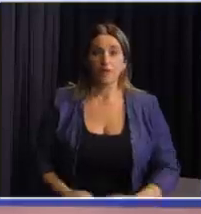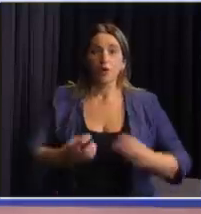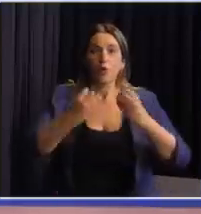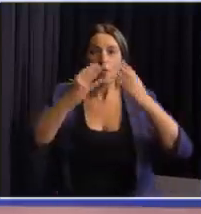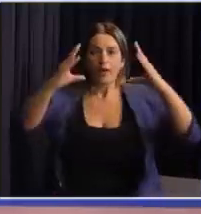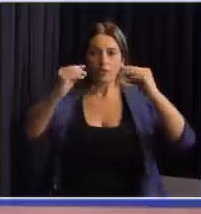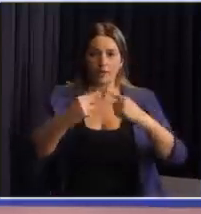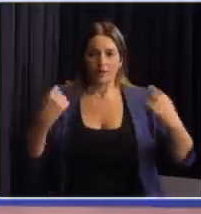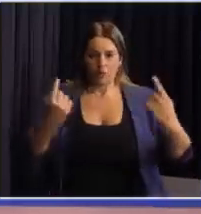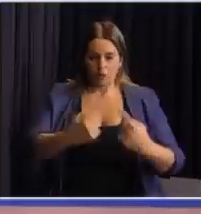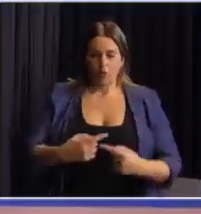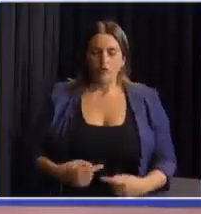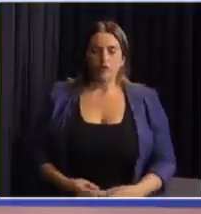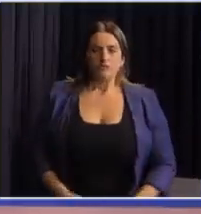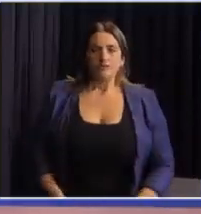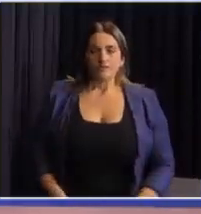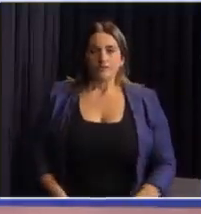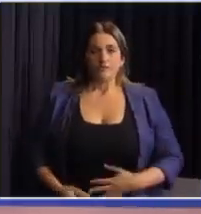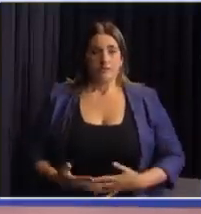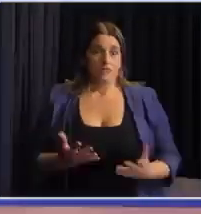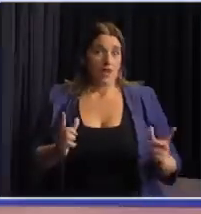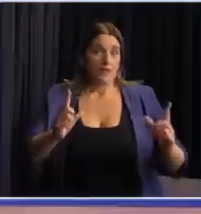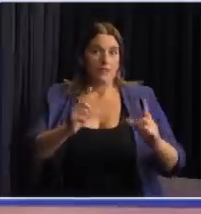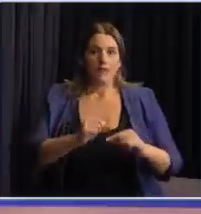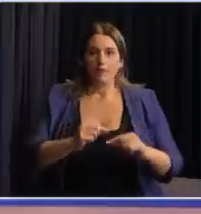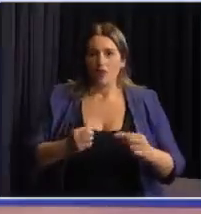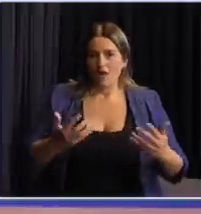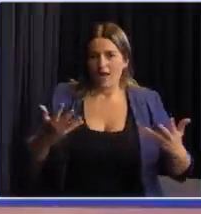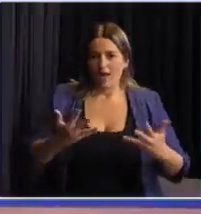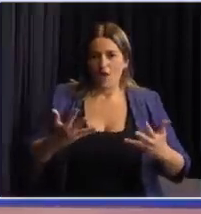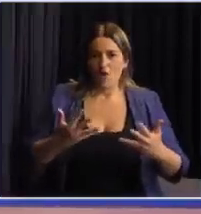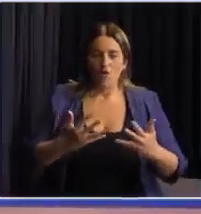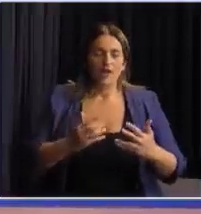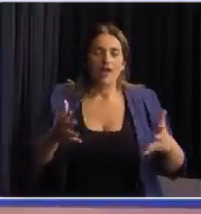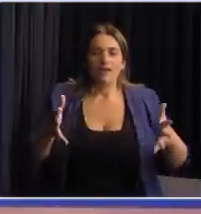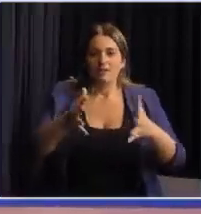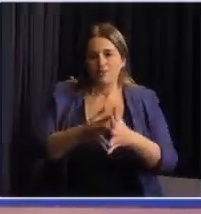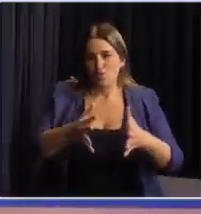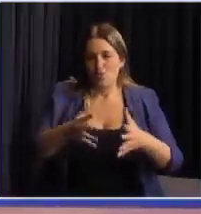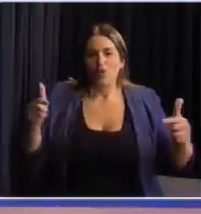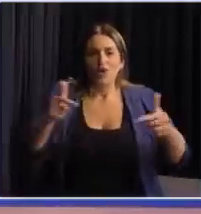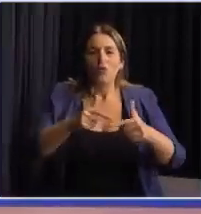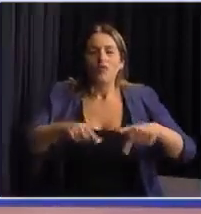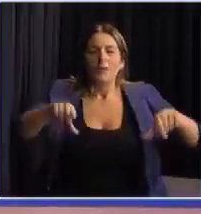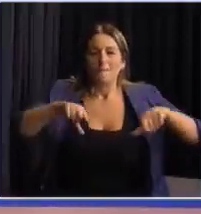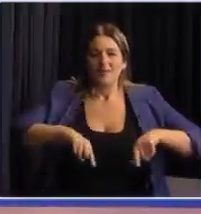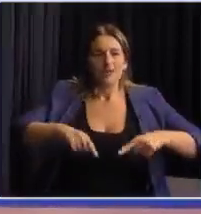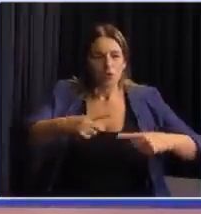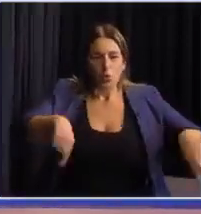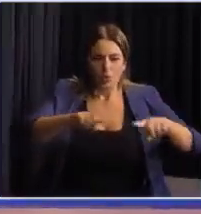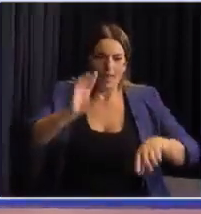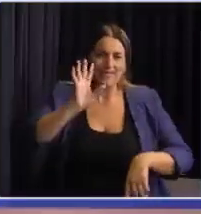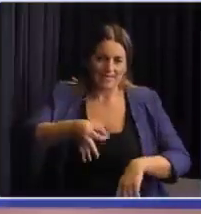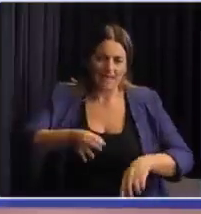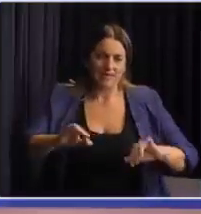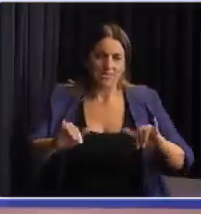Buenas noches para todos. Acabamos de terminar el Consejo de Ministros. Ustedes saben bien